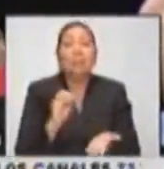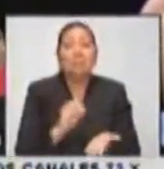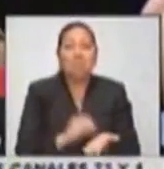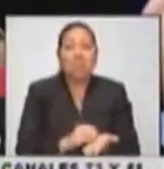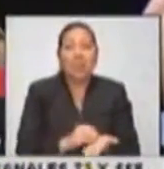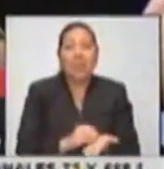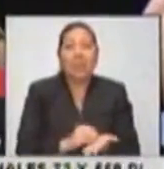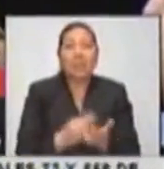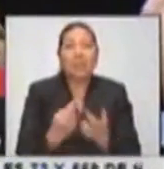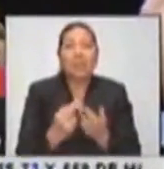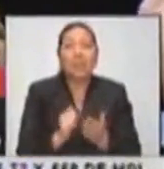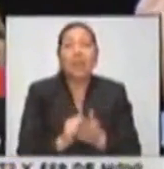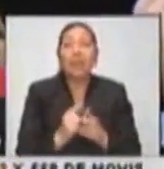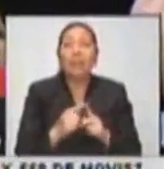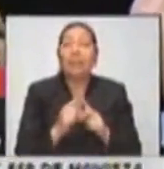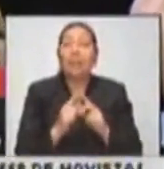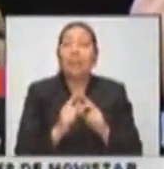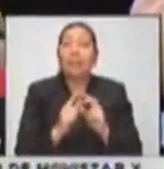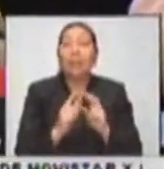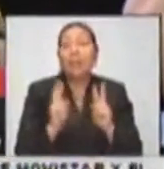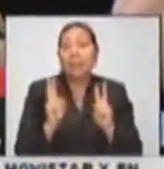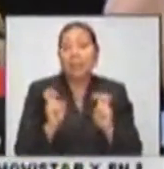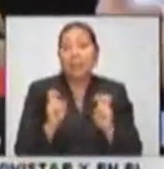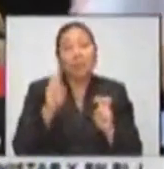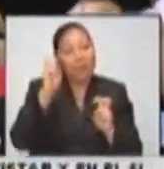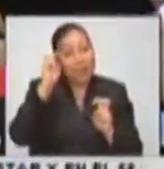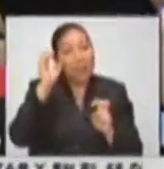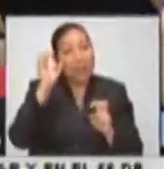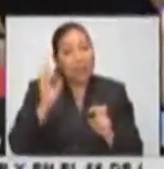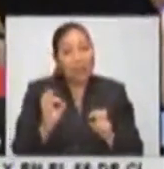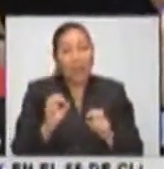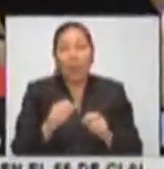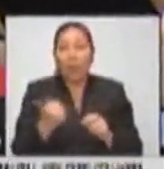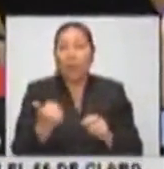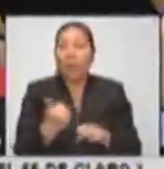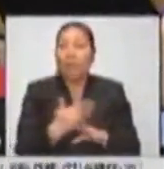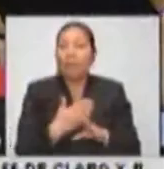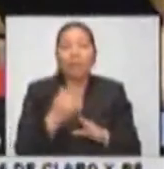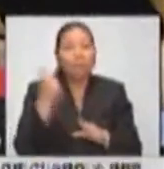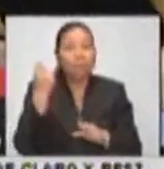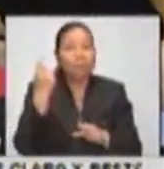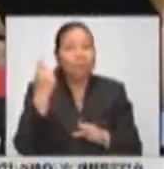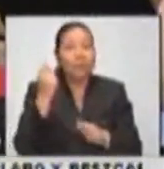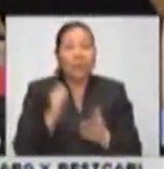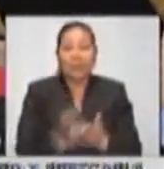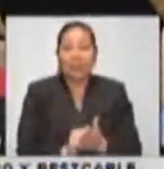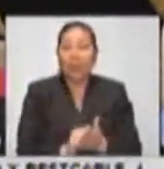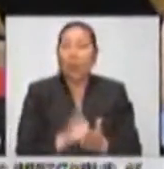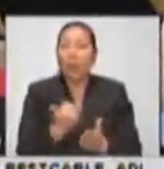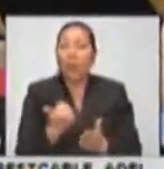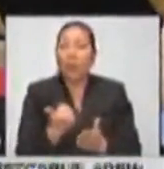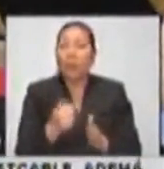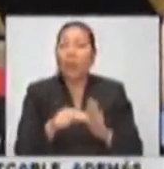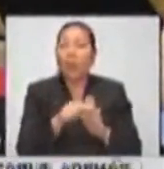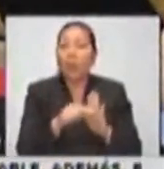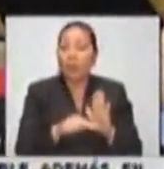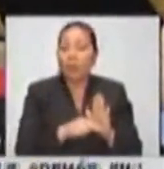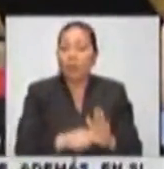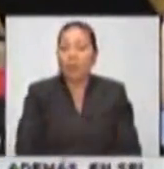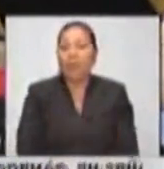que son las relaciones entre varios temas sectoriales los que crean otro tipo de entendimiento y otro tipo de norma